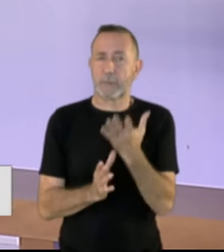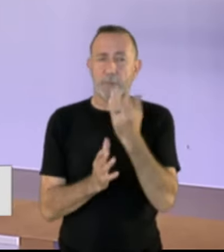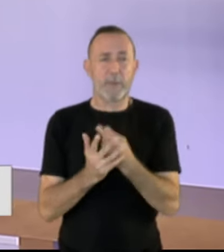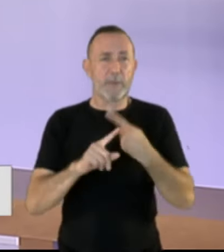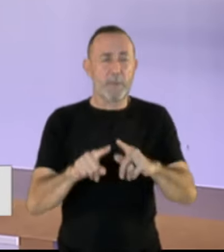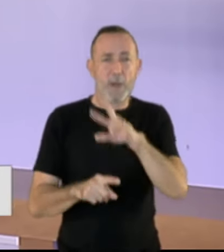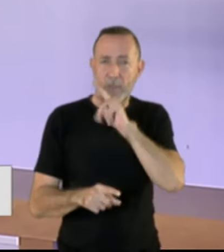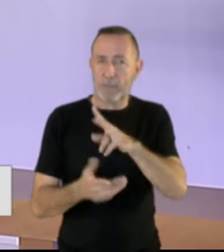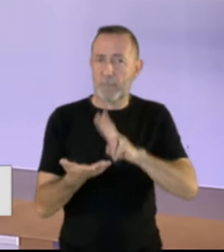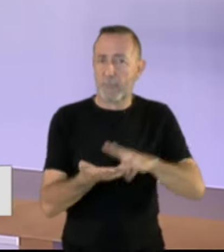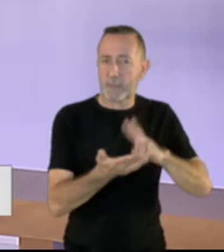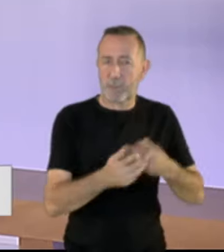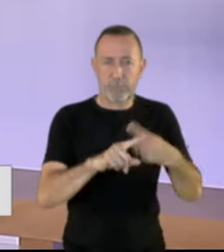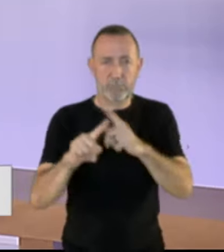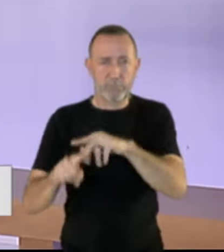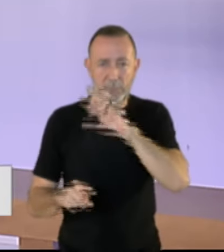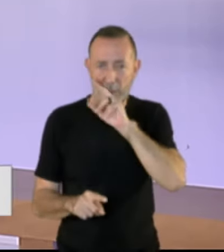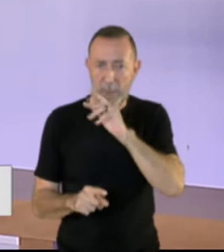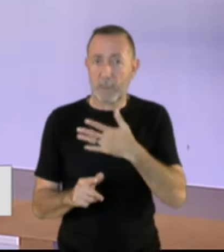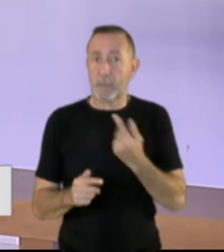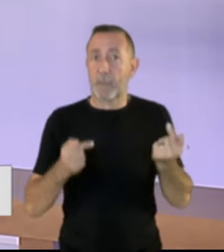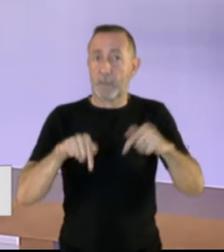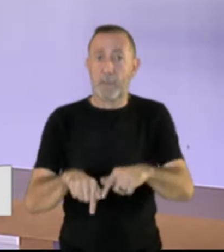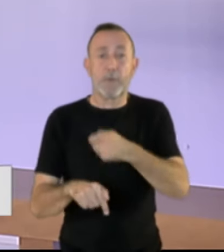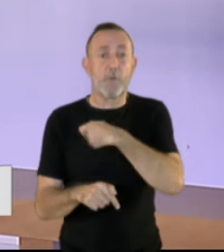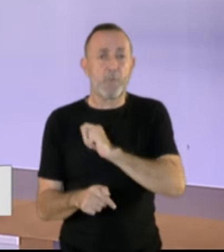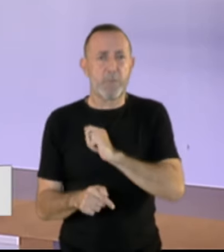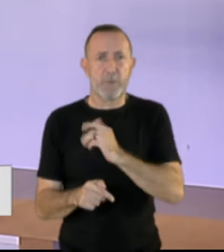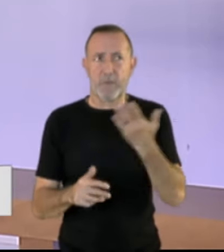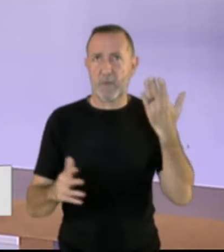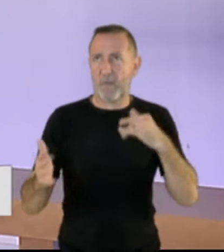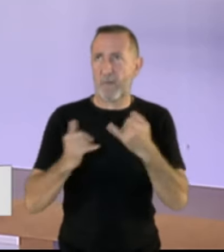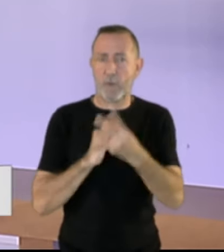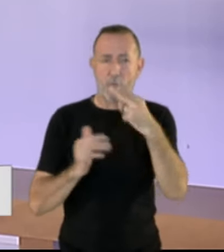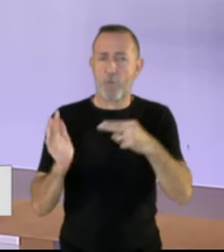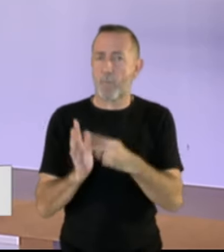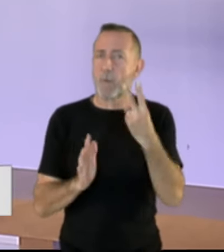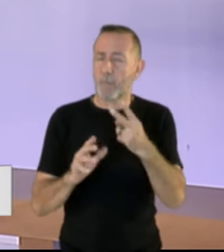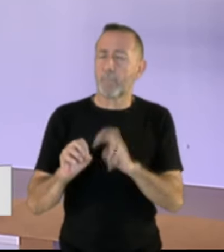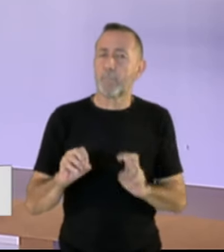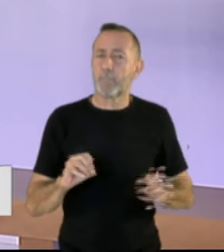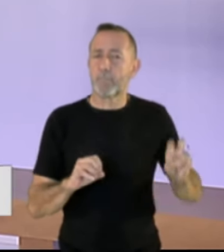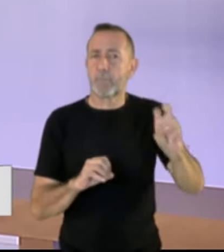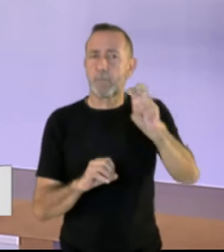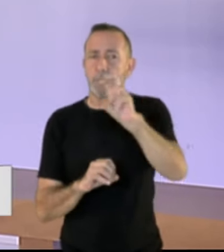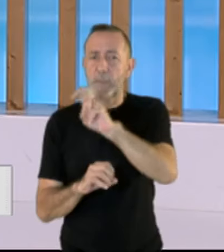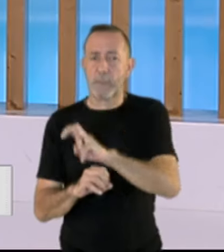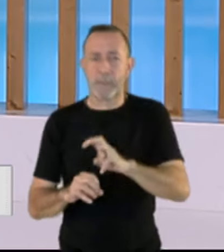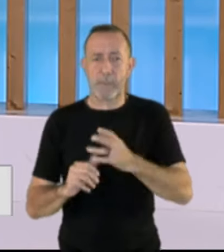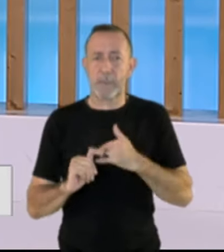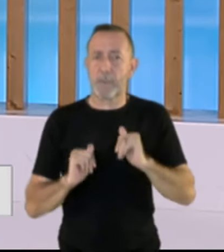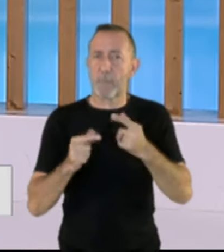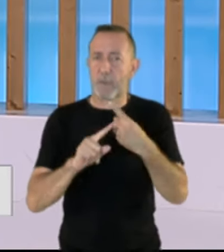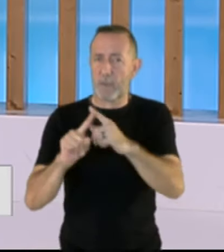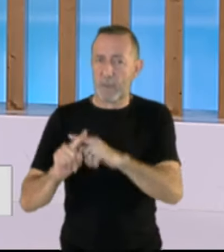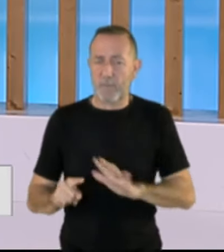España a finales de 2002 haciendo gira en en como qui dice en lugares latinos ya en el 2003 se incorpora el